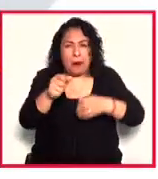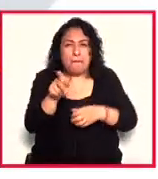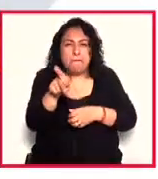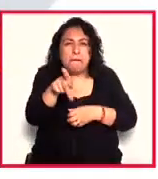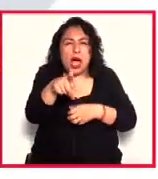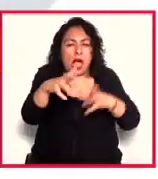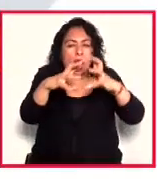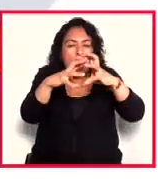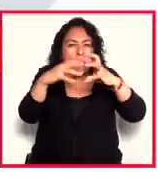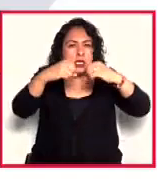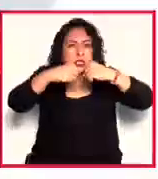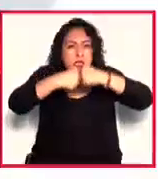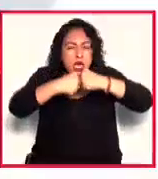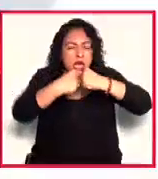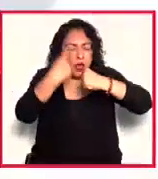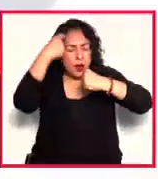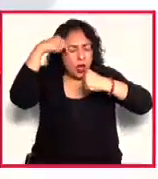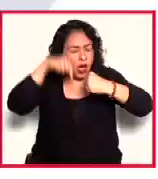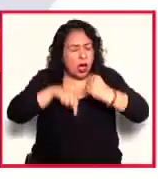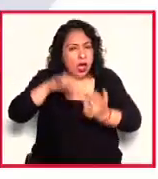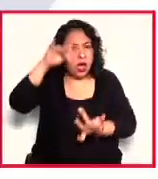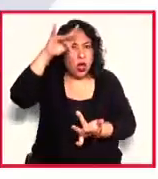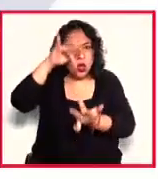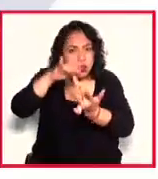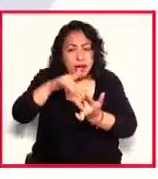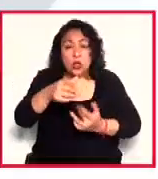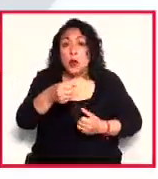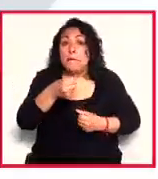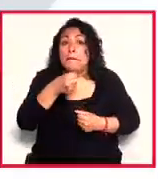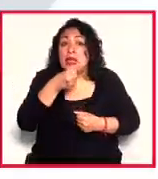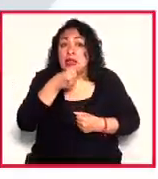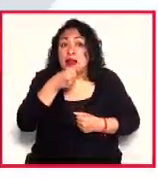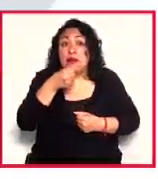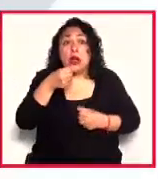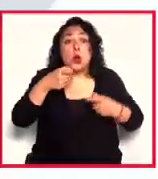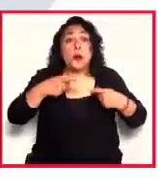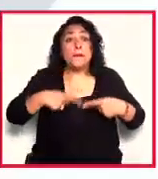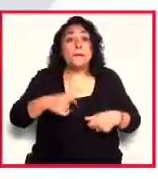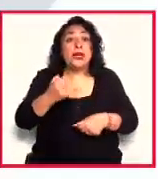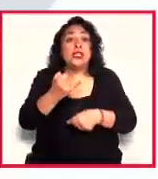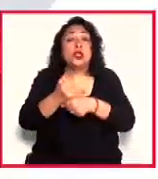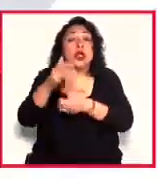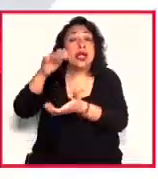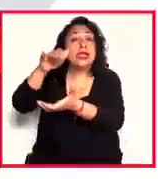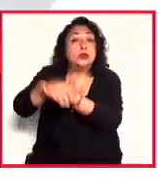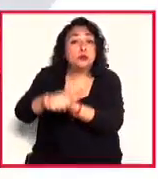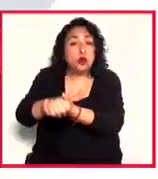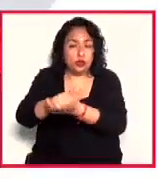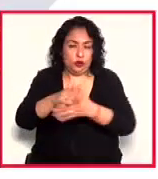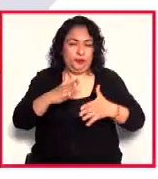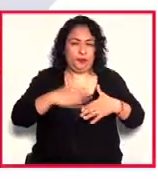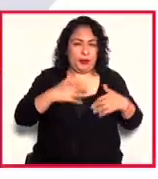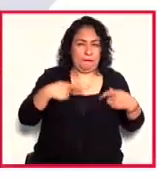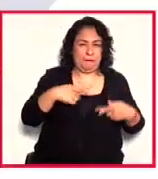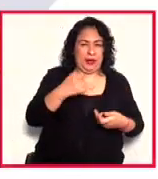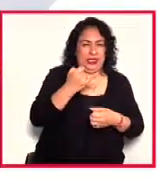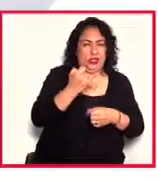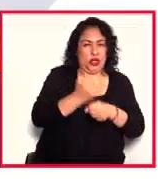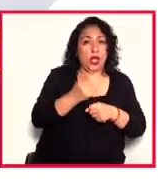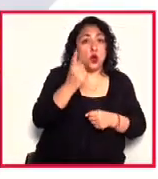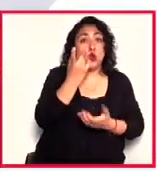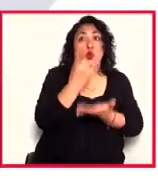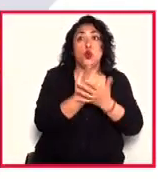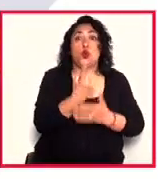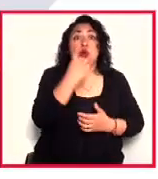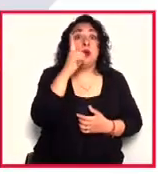forma lo regresa. Este micrófono se volvió el personaje del esposo que mi personaje, que es la mujer, única mujer que nos queda